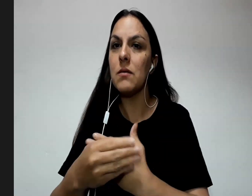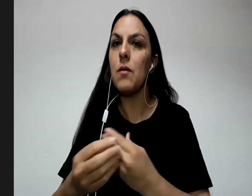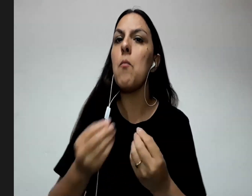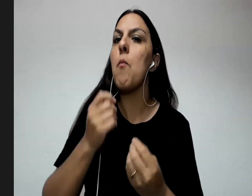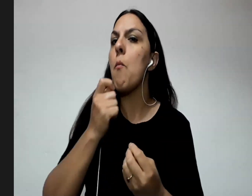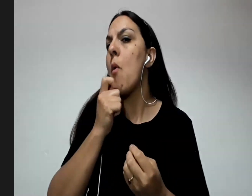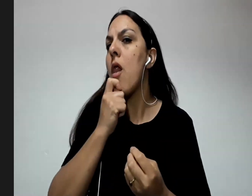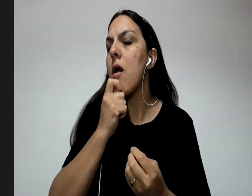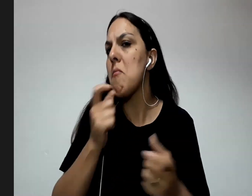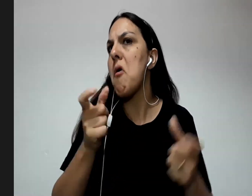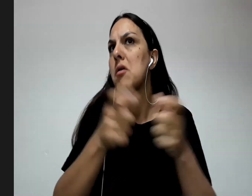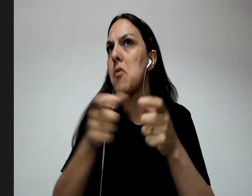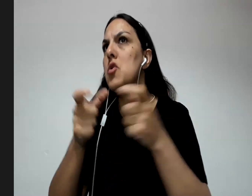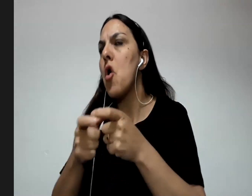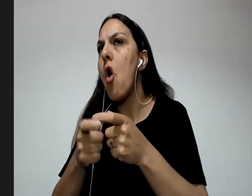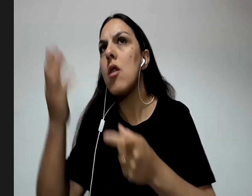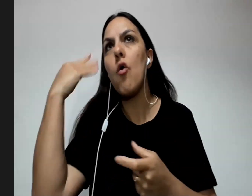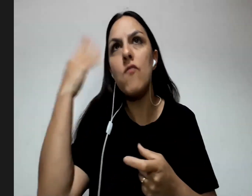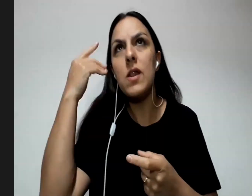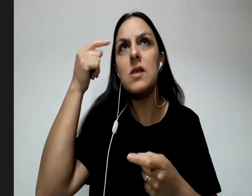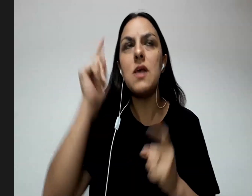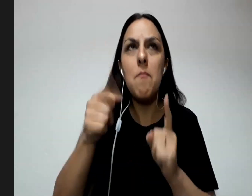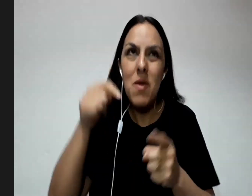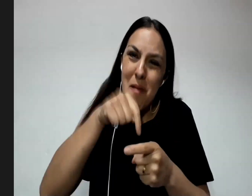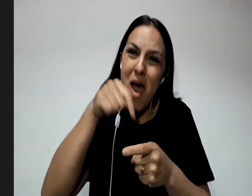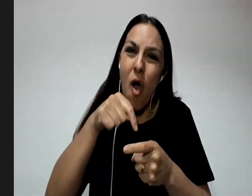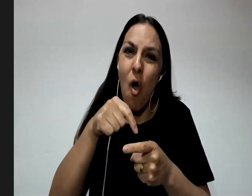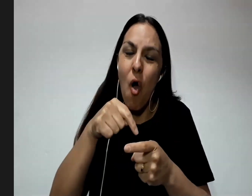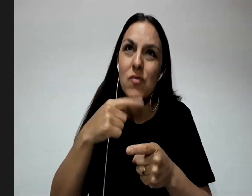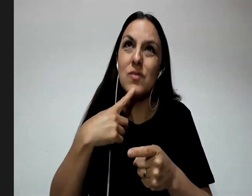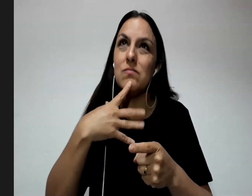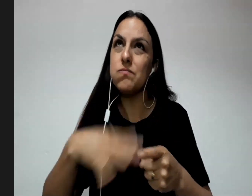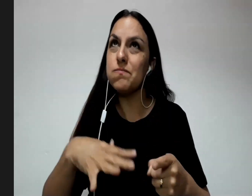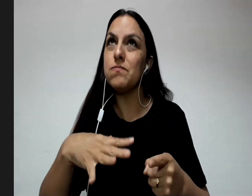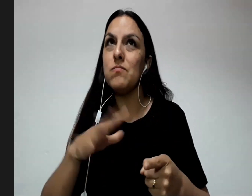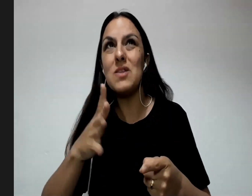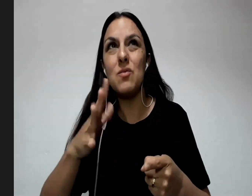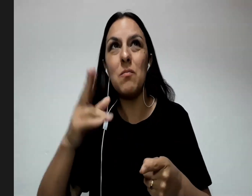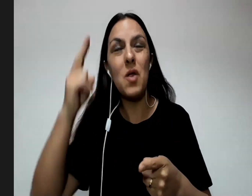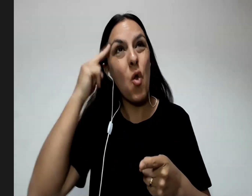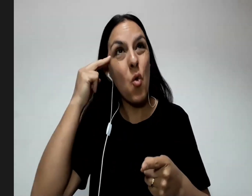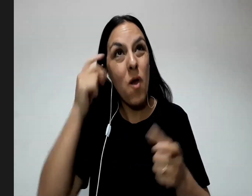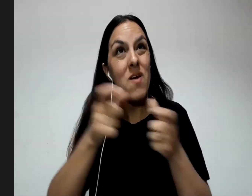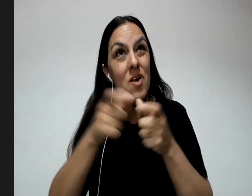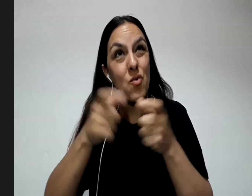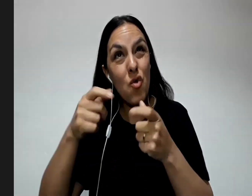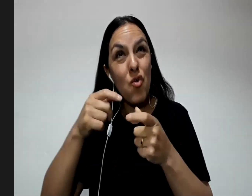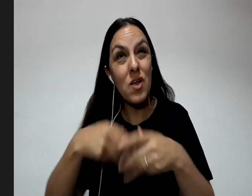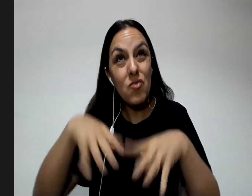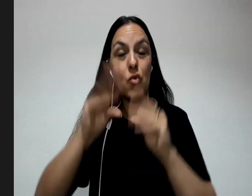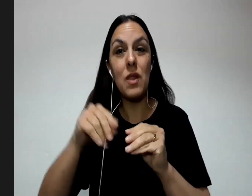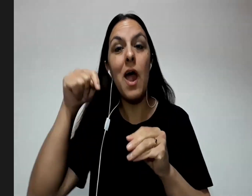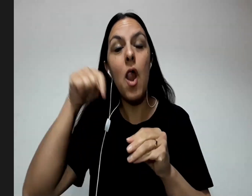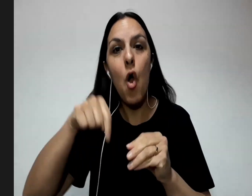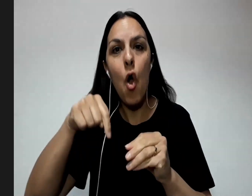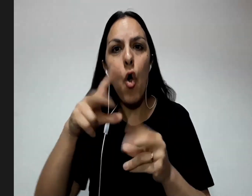Con estas charlas, que entiendo que son 9 y vamos por la quinta, y la verdad es que se ve no